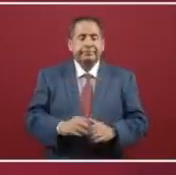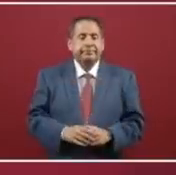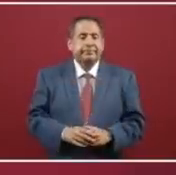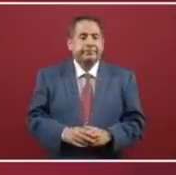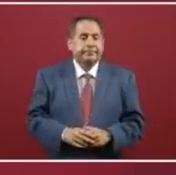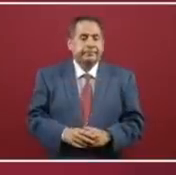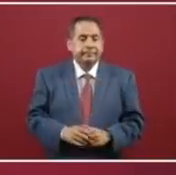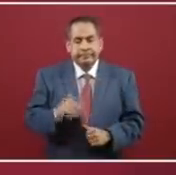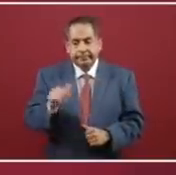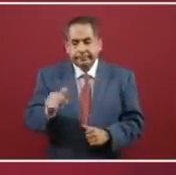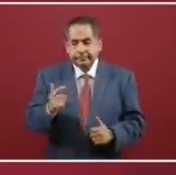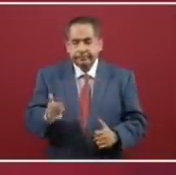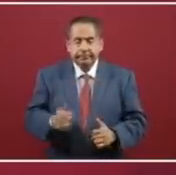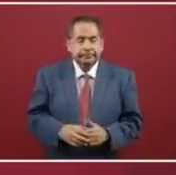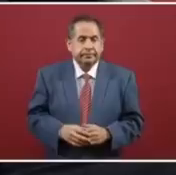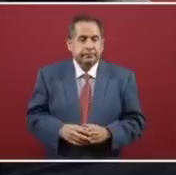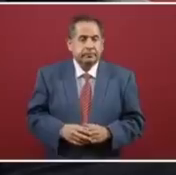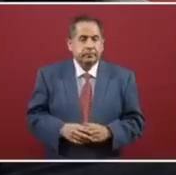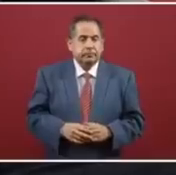luego